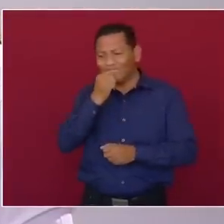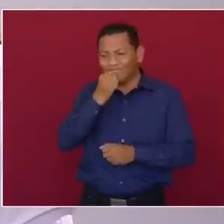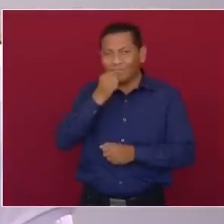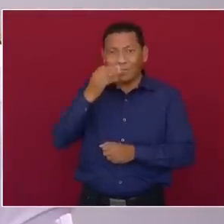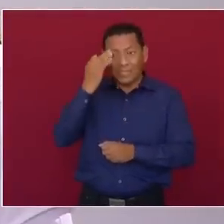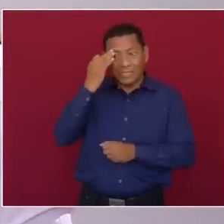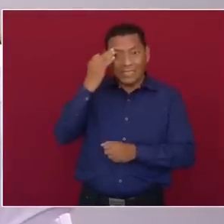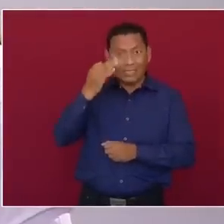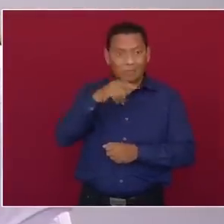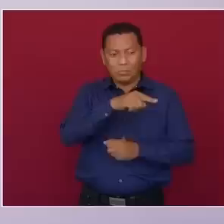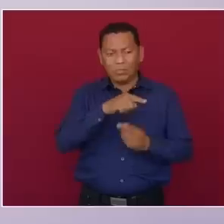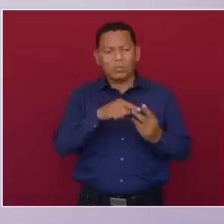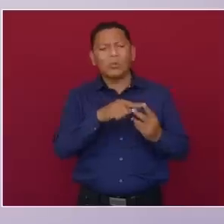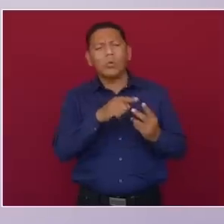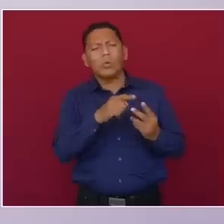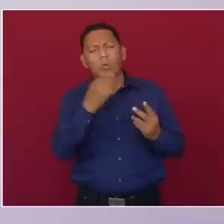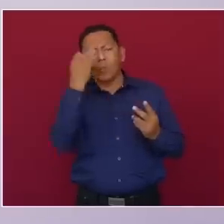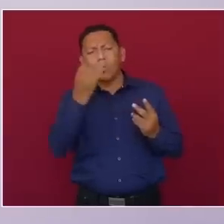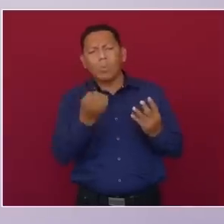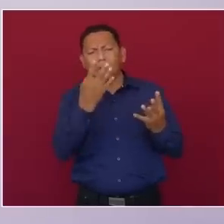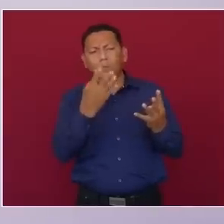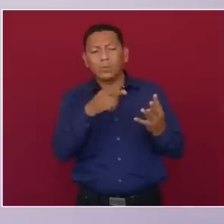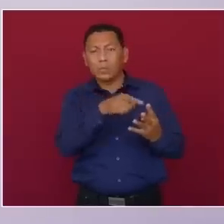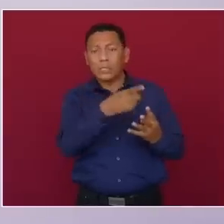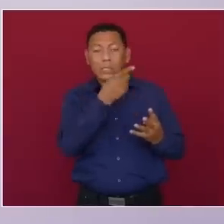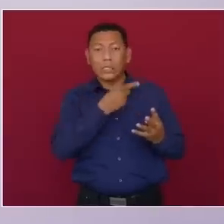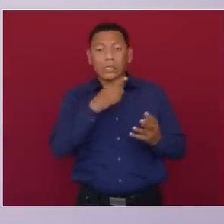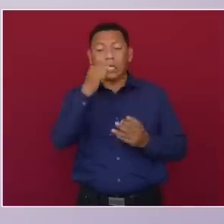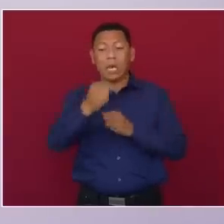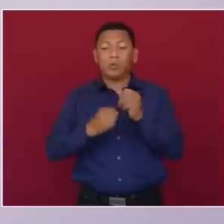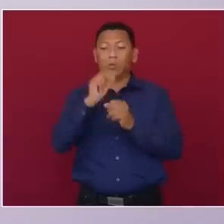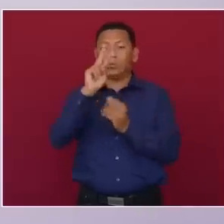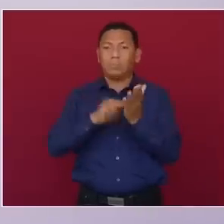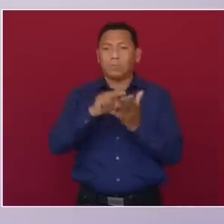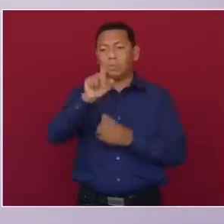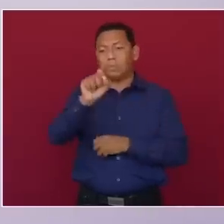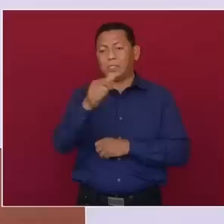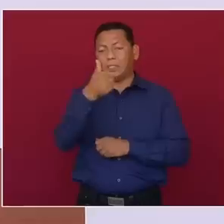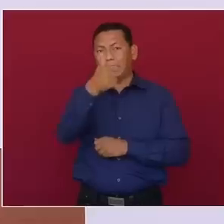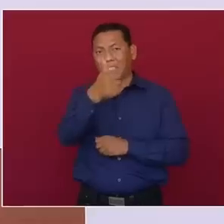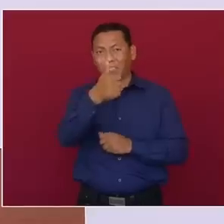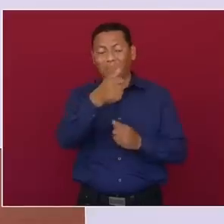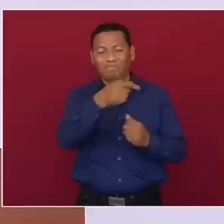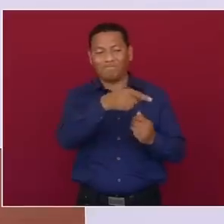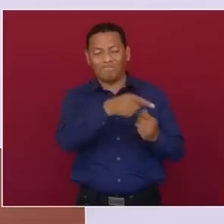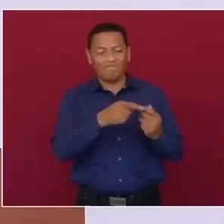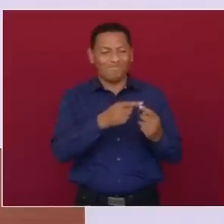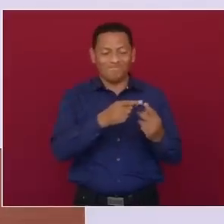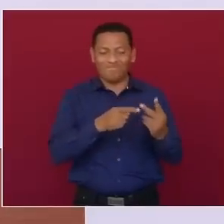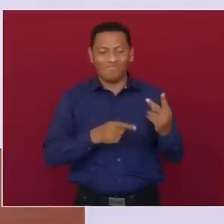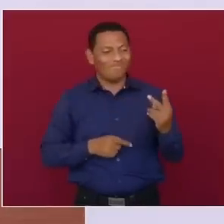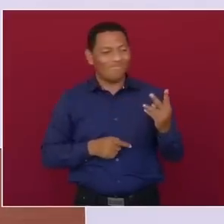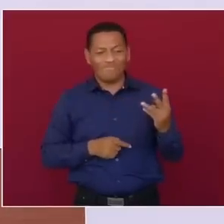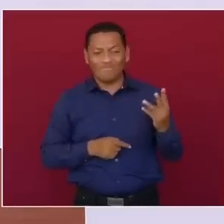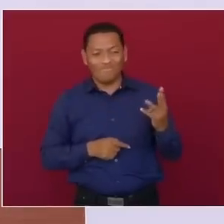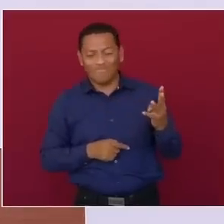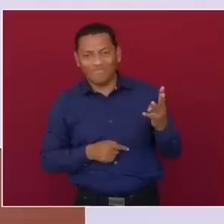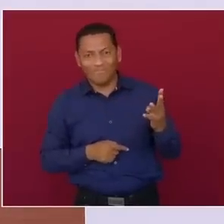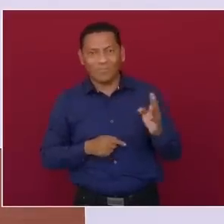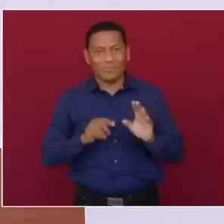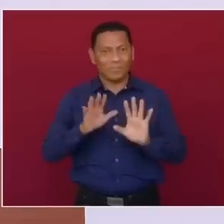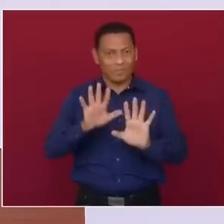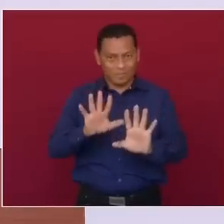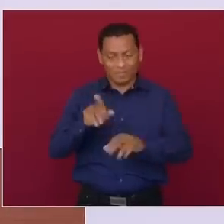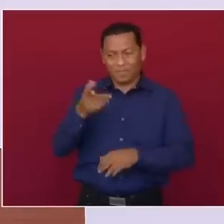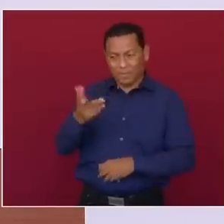tiempo de entrega de la obra era hasta en el año 2026. Ante tal situación, el presidente